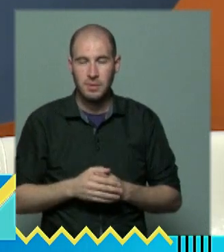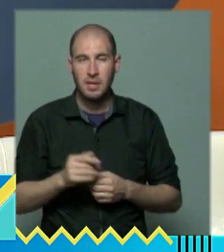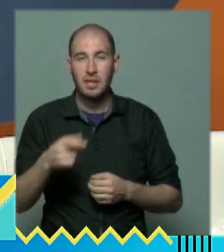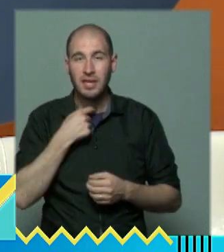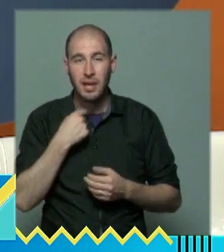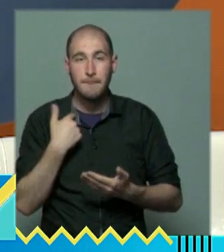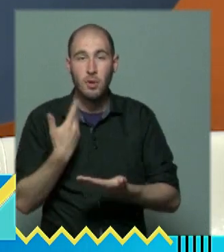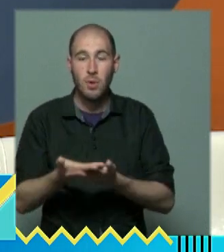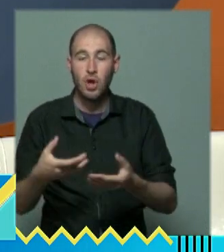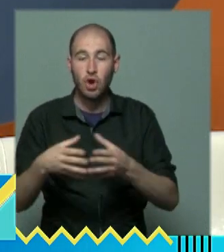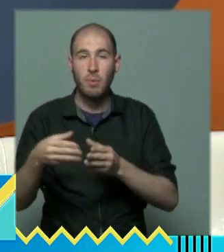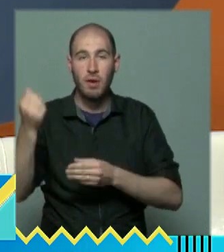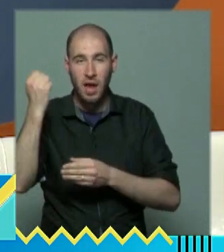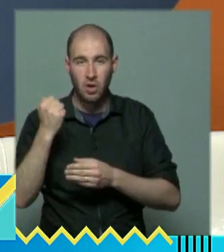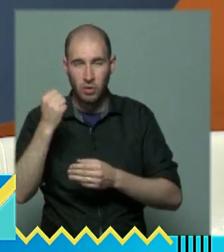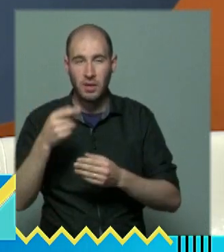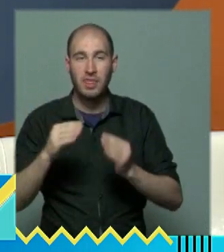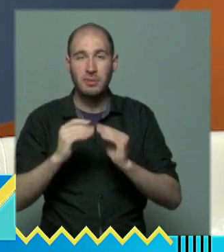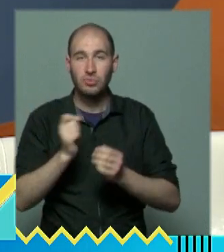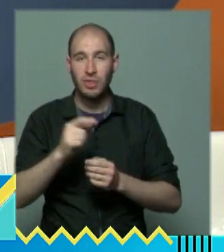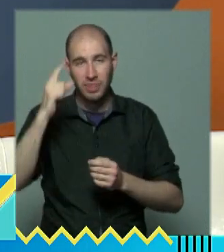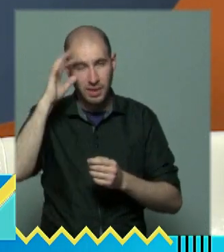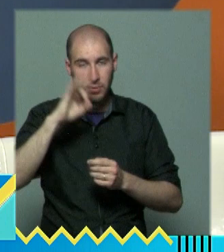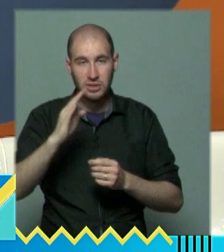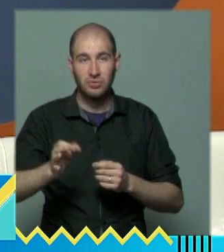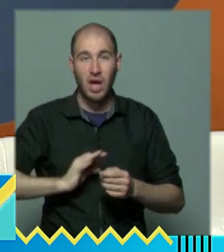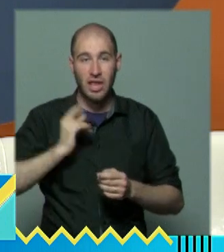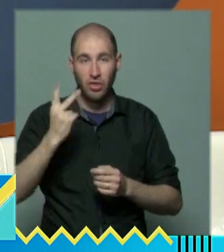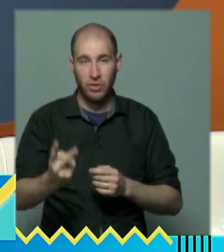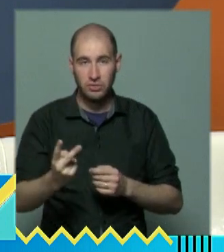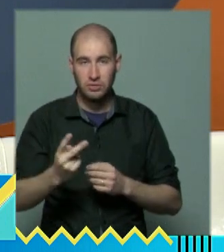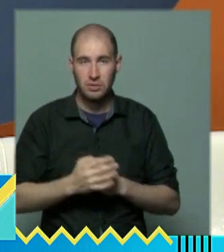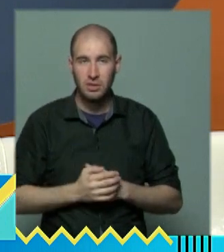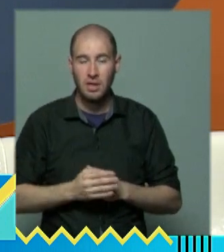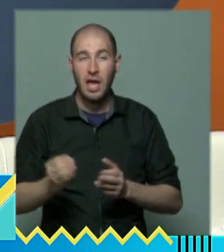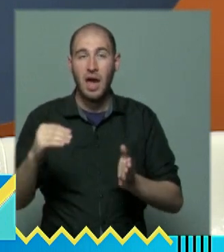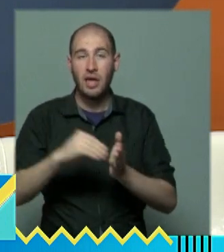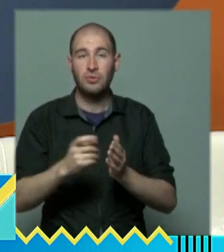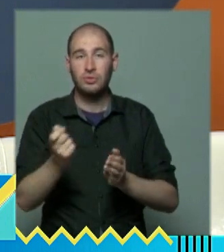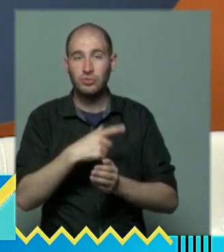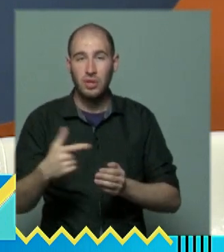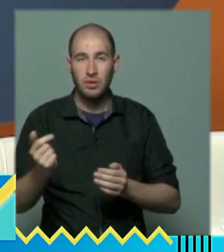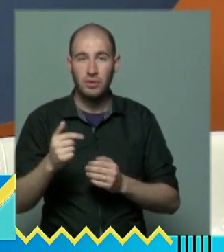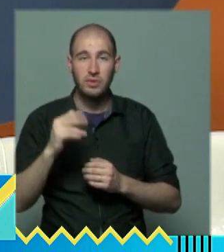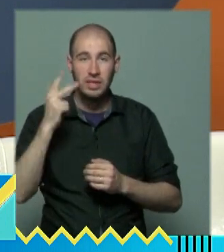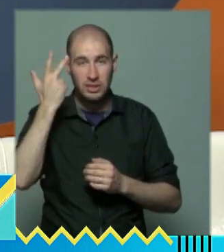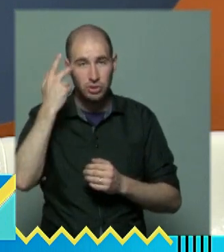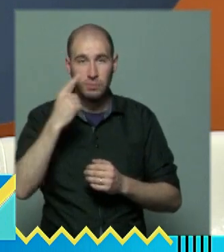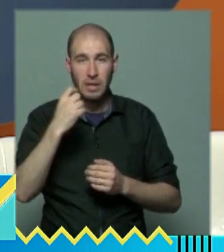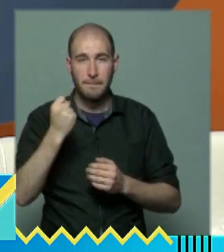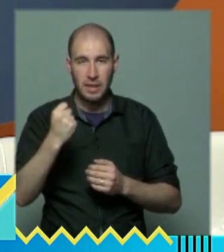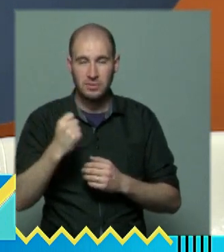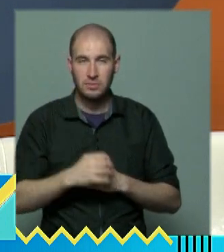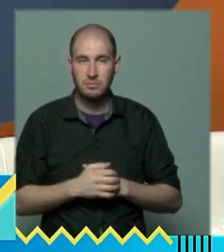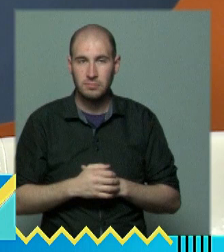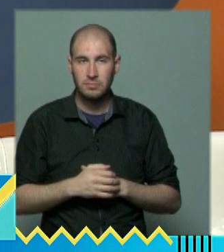intentarían proponer al sector financiero una paritaria del 10% por 2 años, con la inclusión de un salario de 18.000 pesos, que